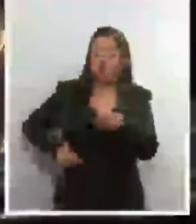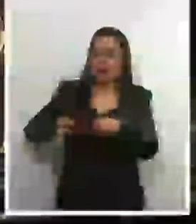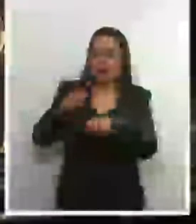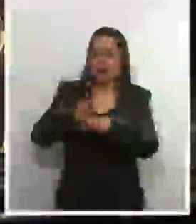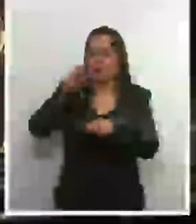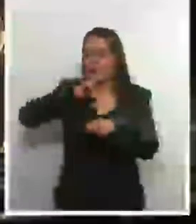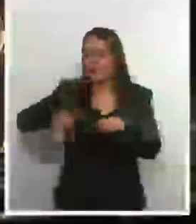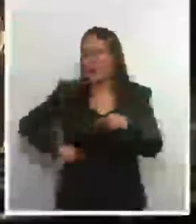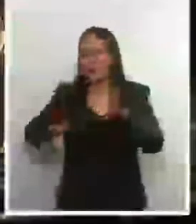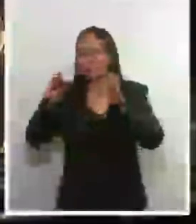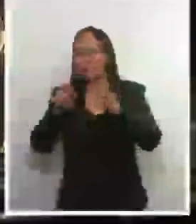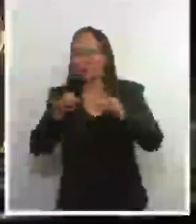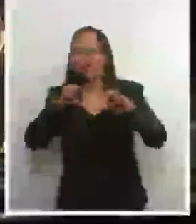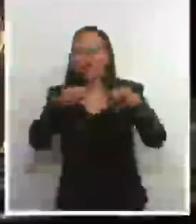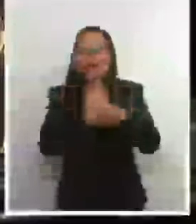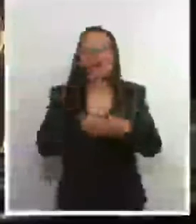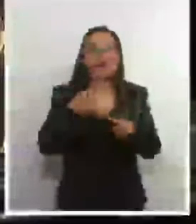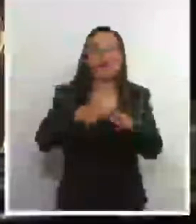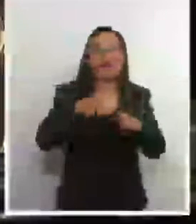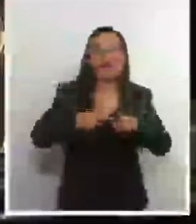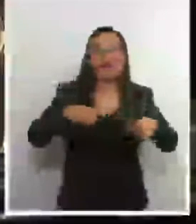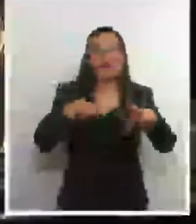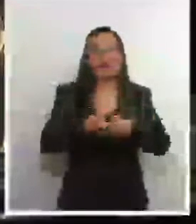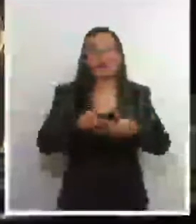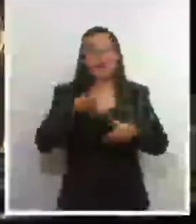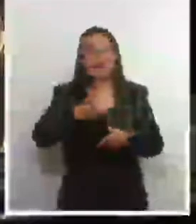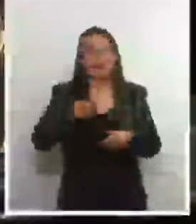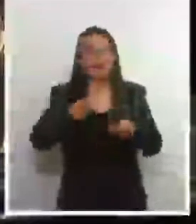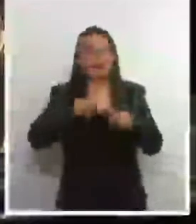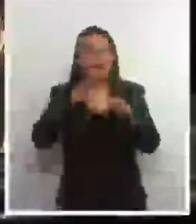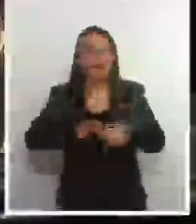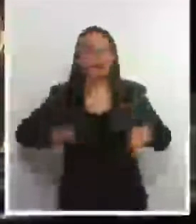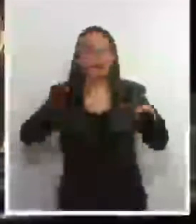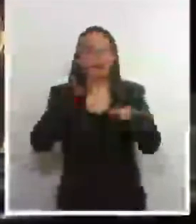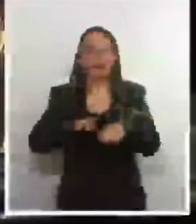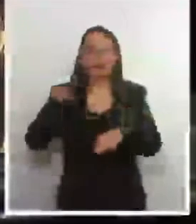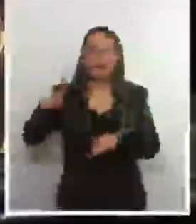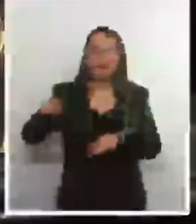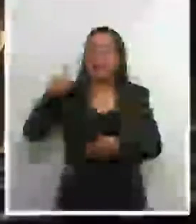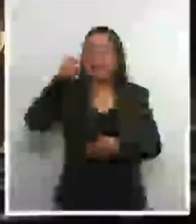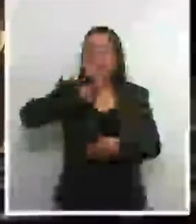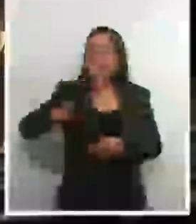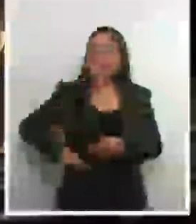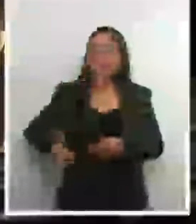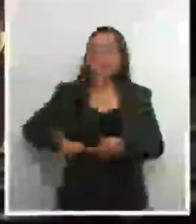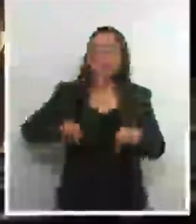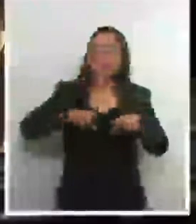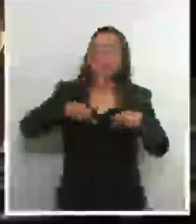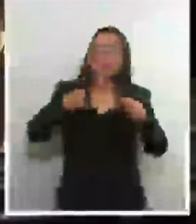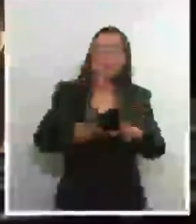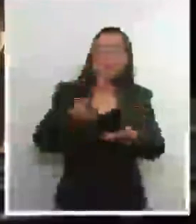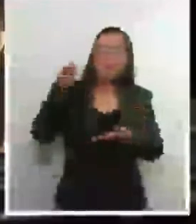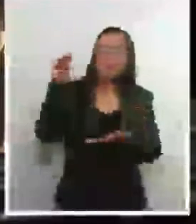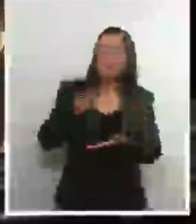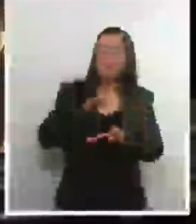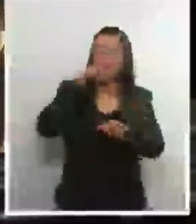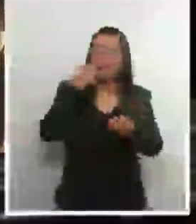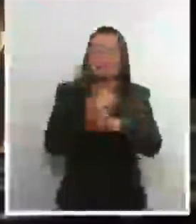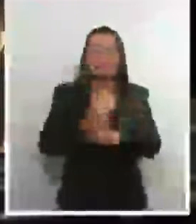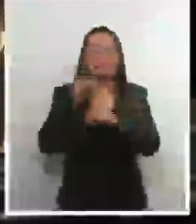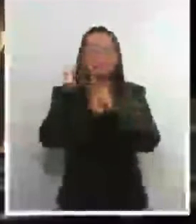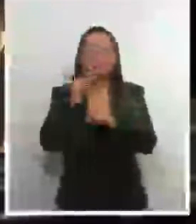Ejecutivo. ¿A quién le interesa que el Poder Ejecutivo esté debilitado, esté reducido,